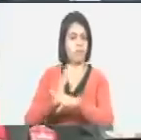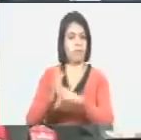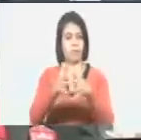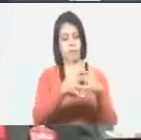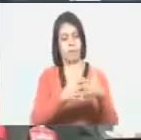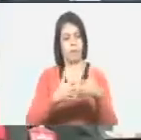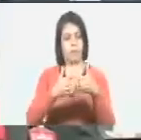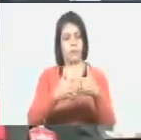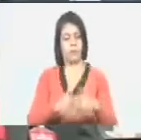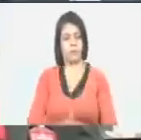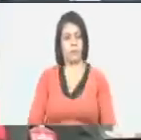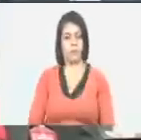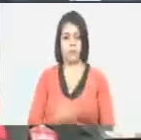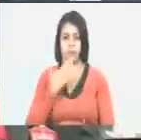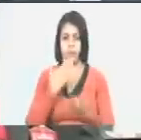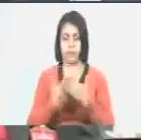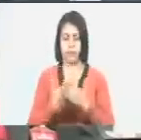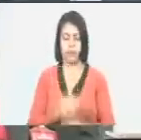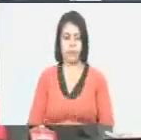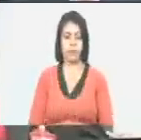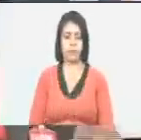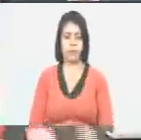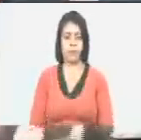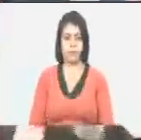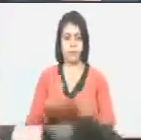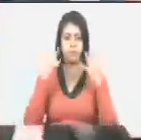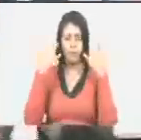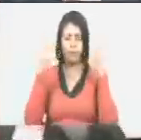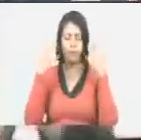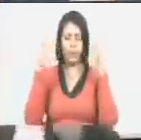imperio norteamericano. Muchas gracias.